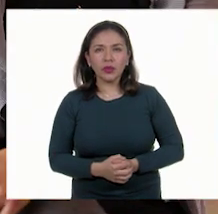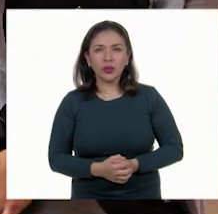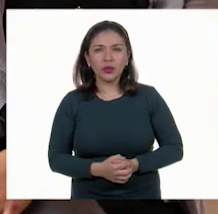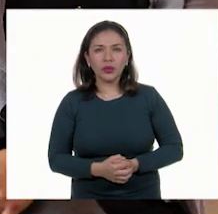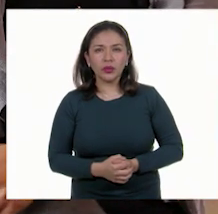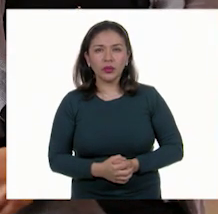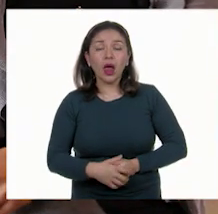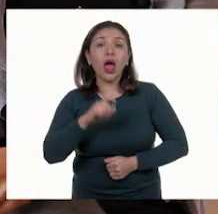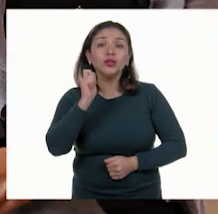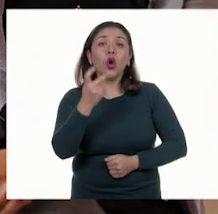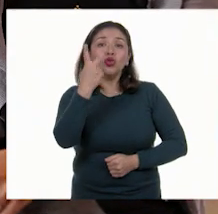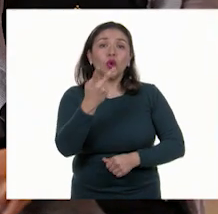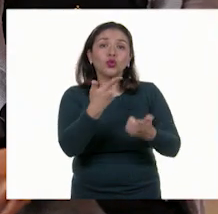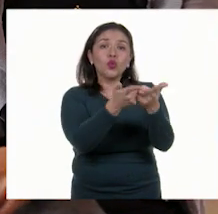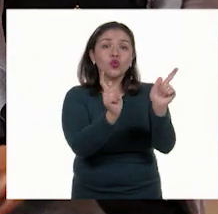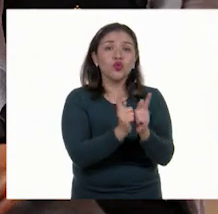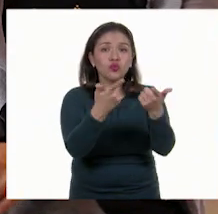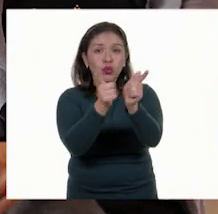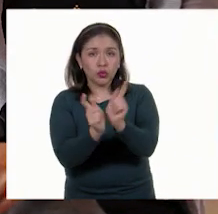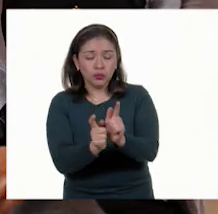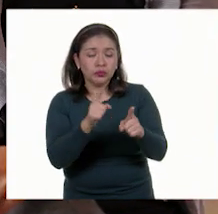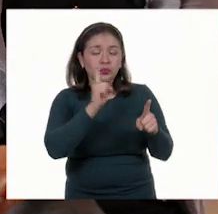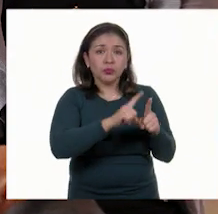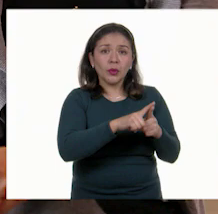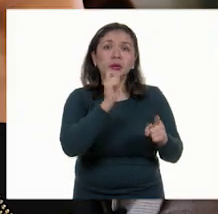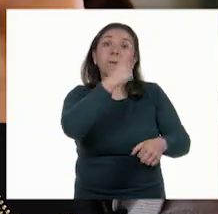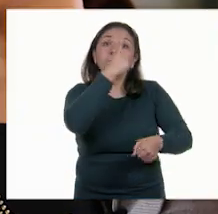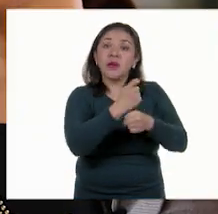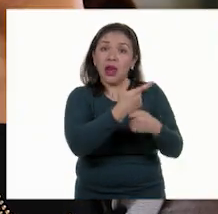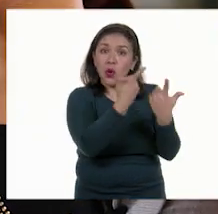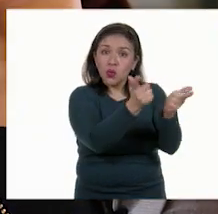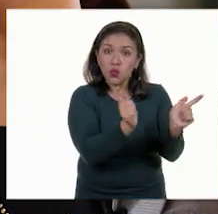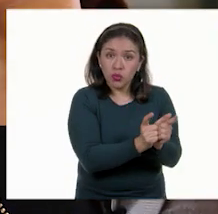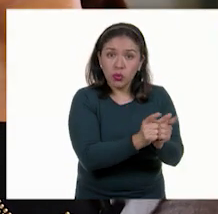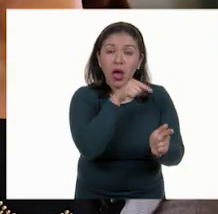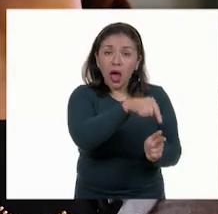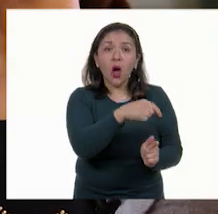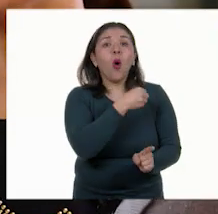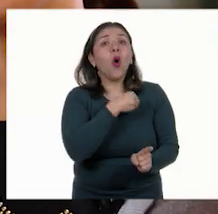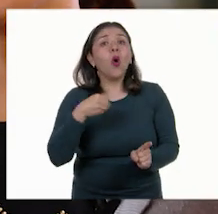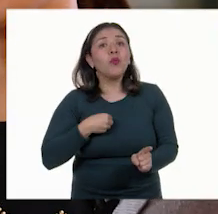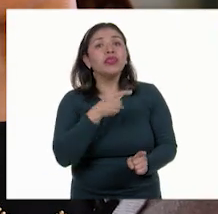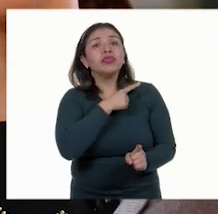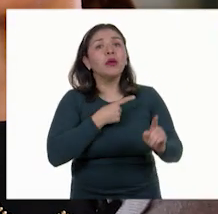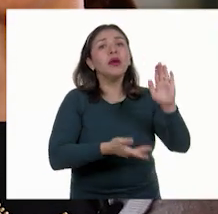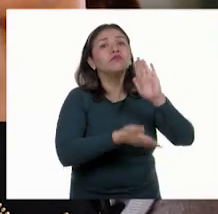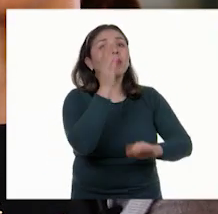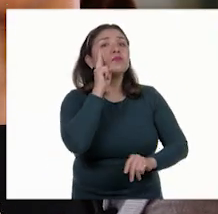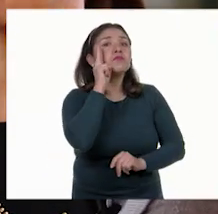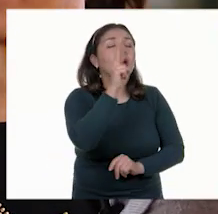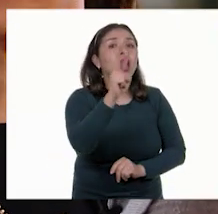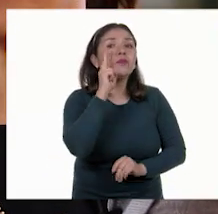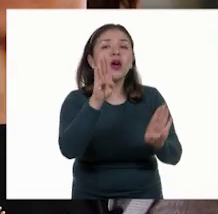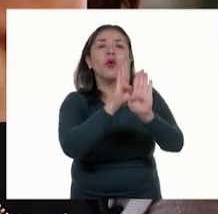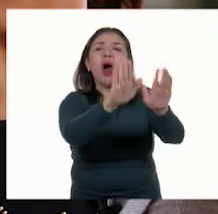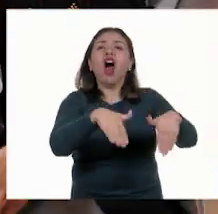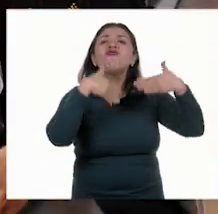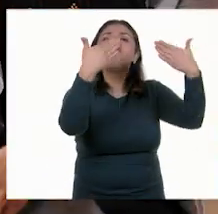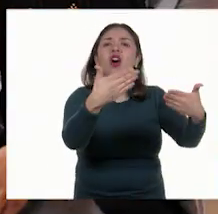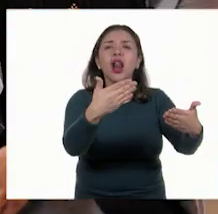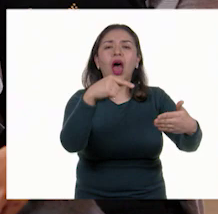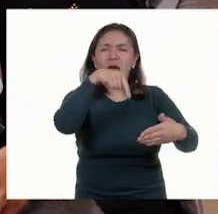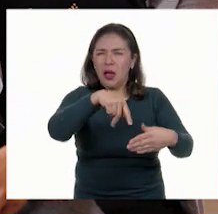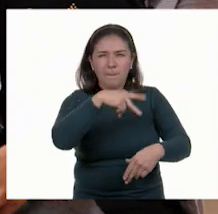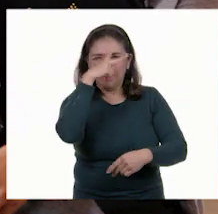Son 2 compañías. Una compañía que se le llama la primera compañía, su obligación es salir a dar las presentaciones fuera de